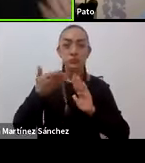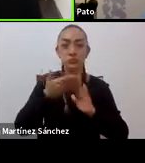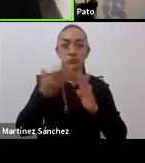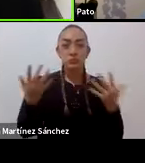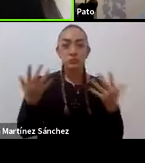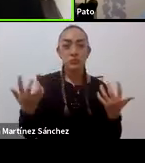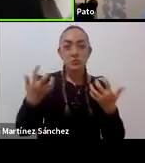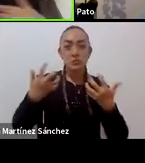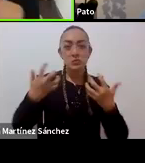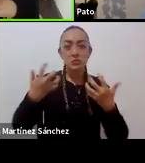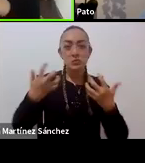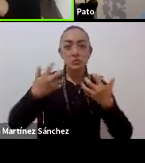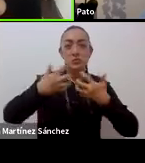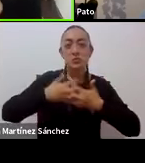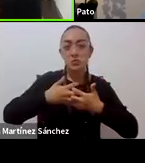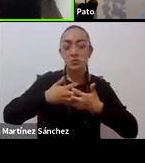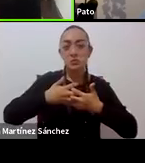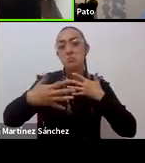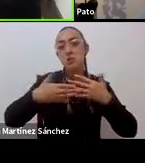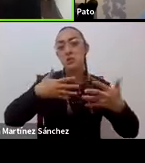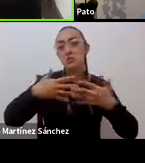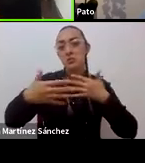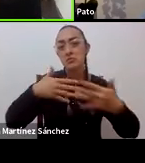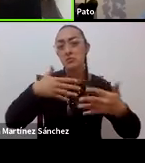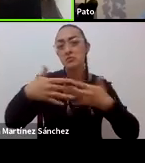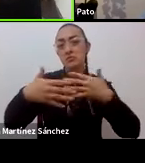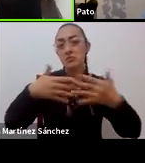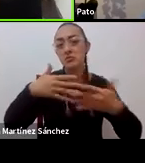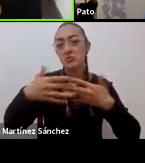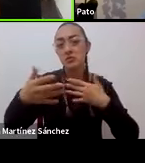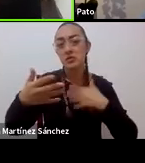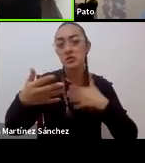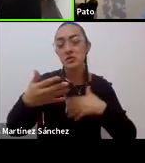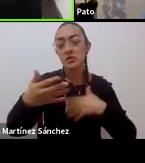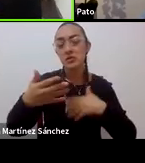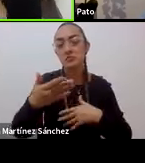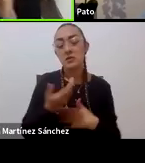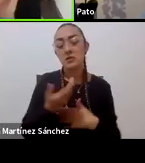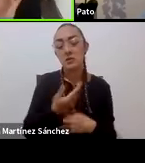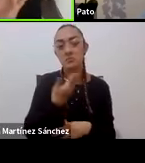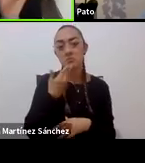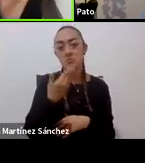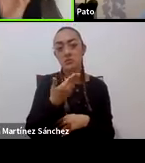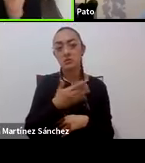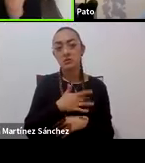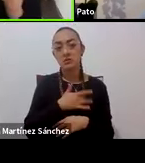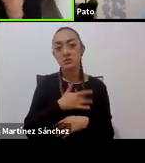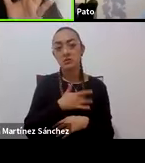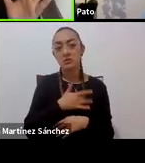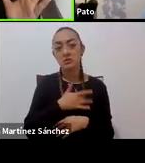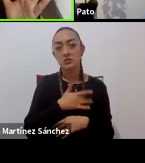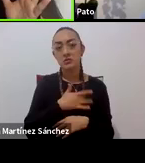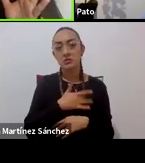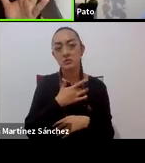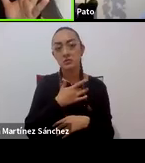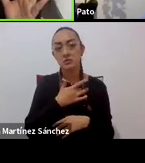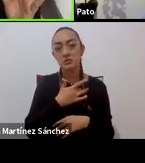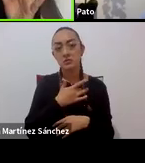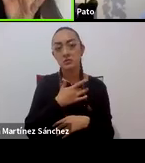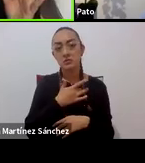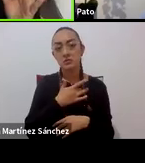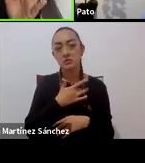tiene que ser evolutivo. Entonces, nada, cierro con la imagen de los jardines de los colibríes